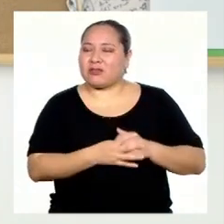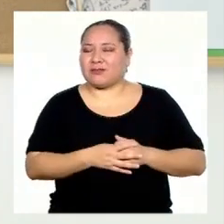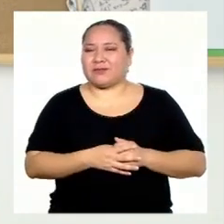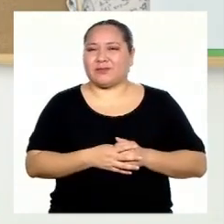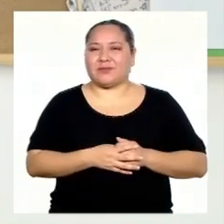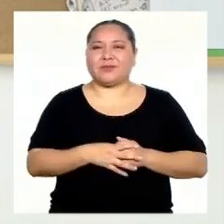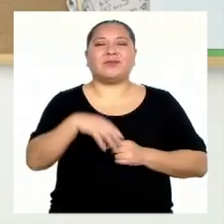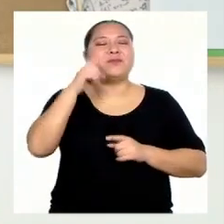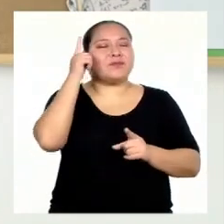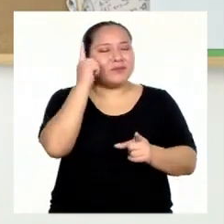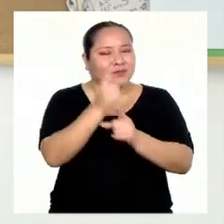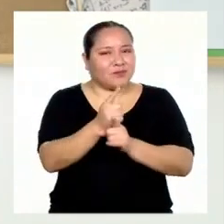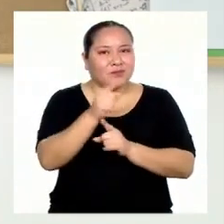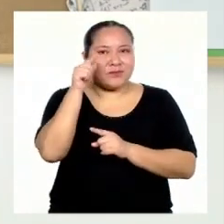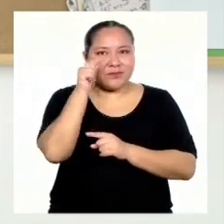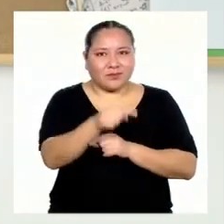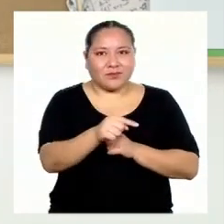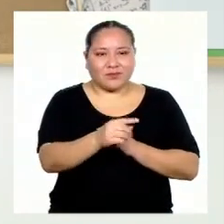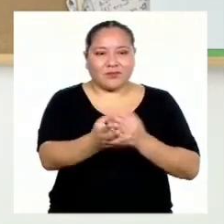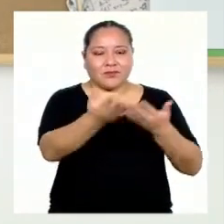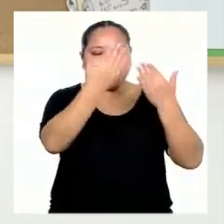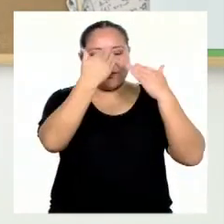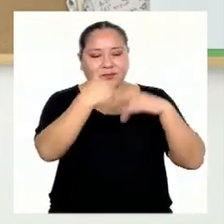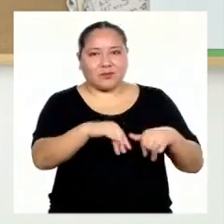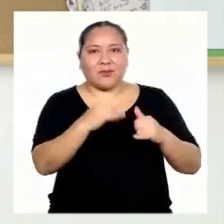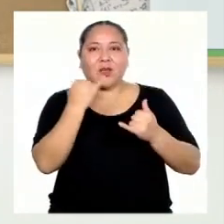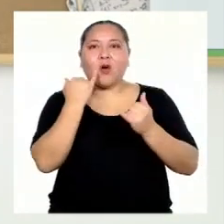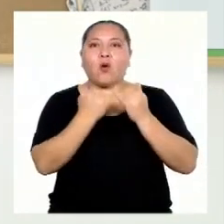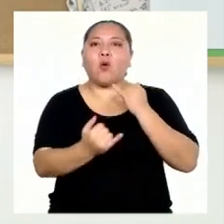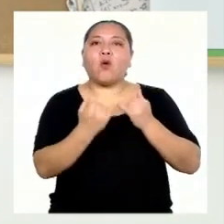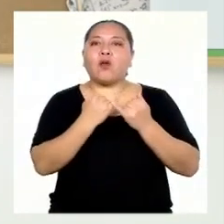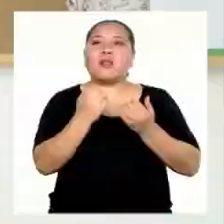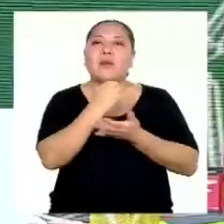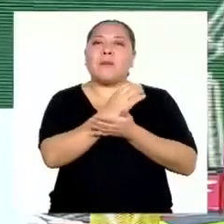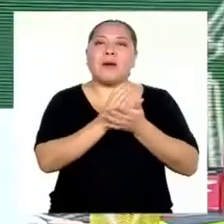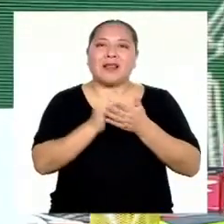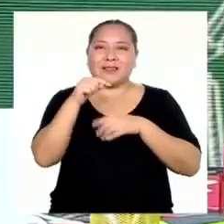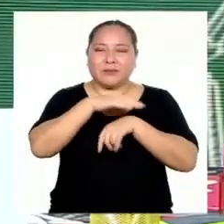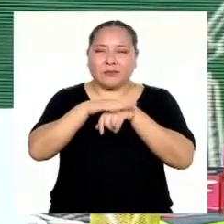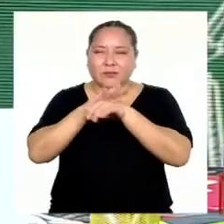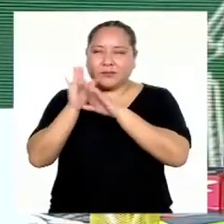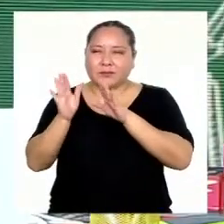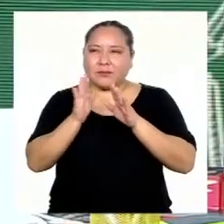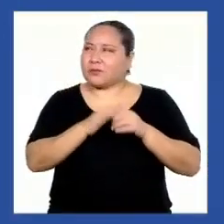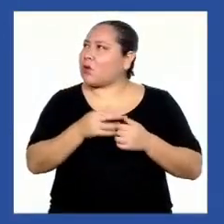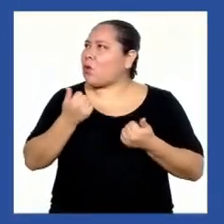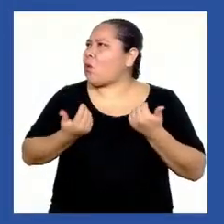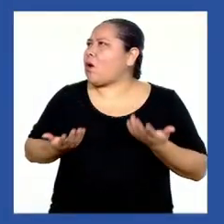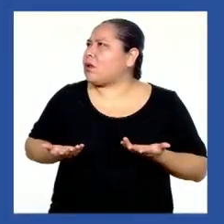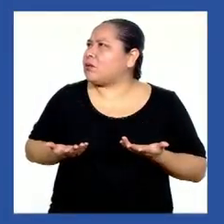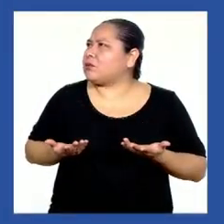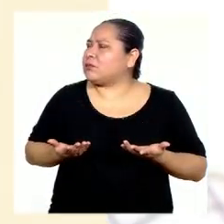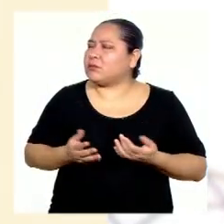Exacto. Con eso podemos pasar al último paso de la planificación. ¿Y cuál sería?